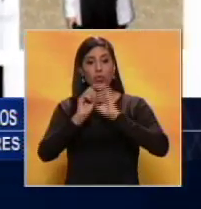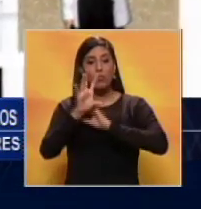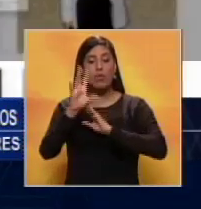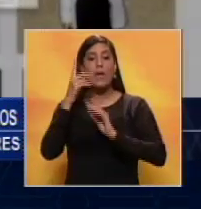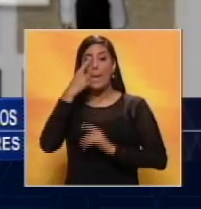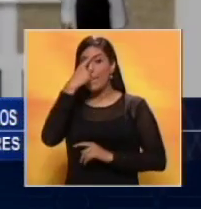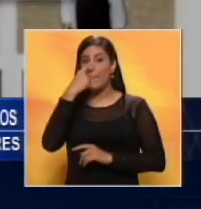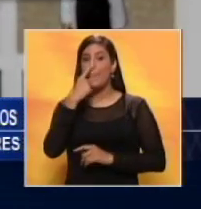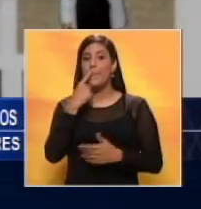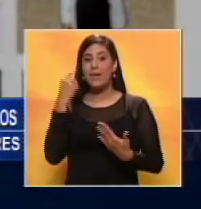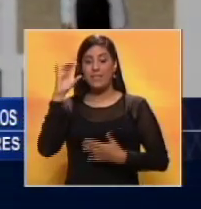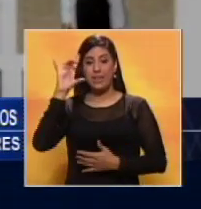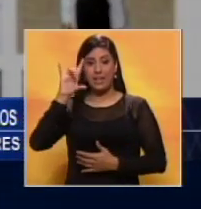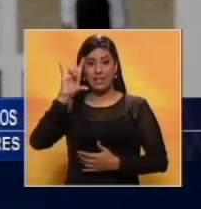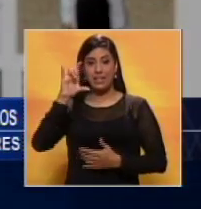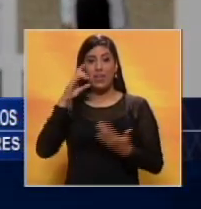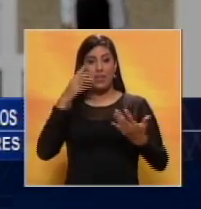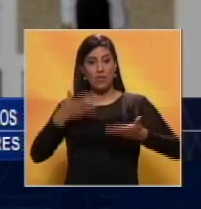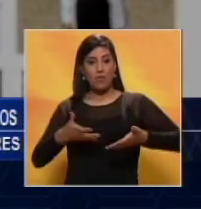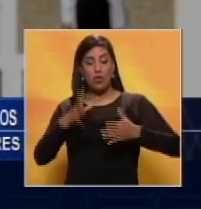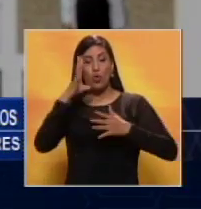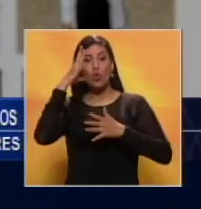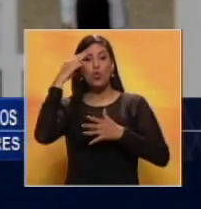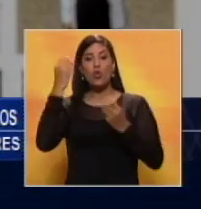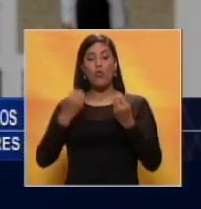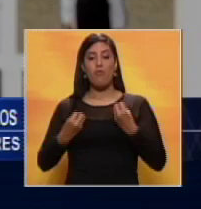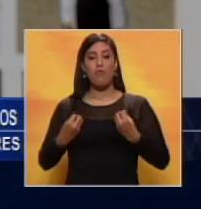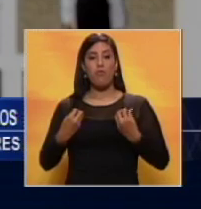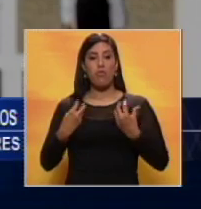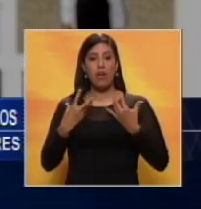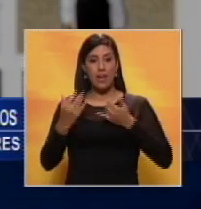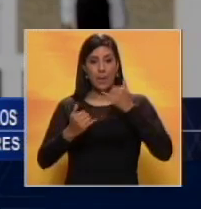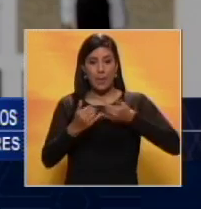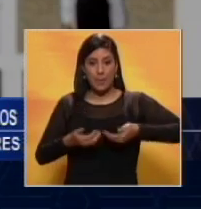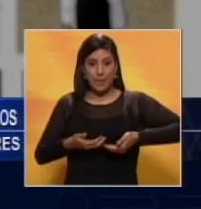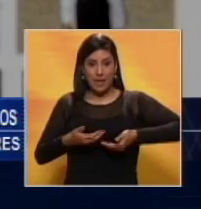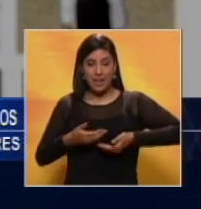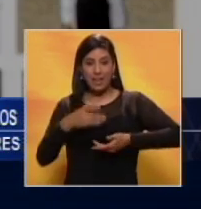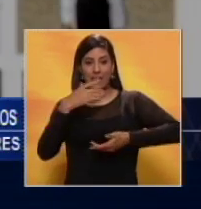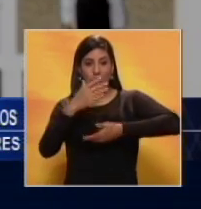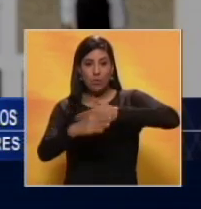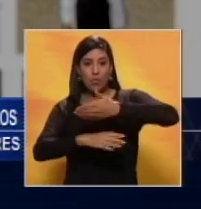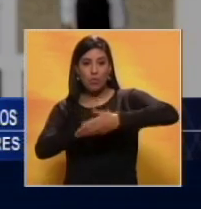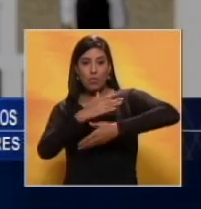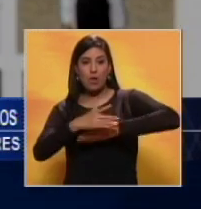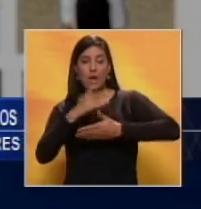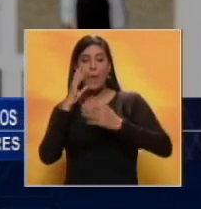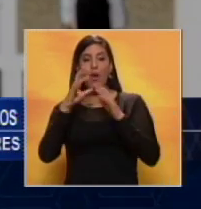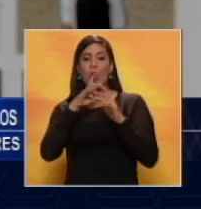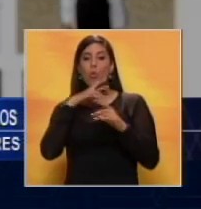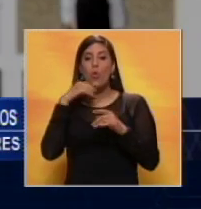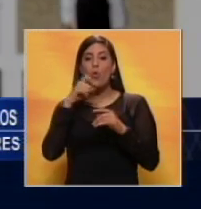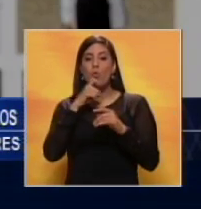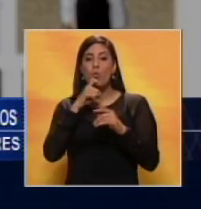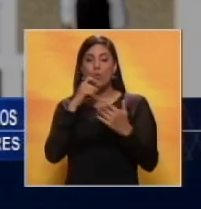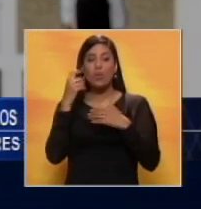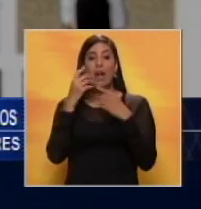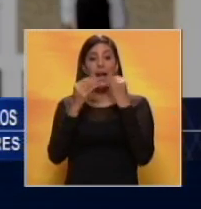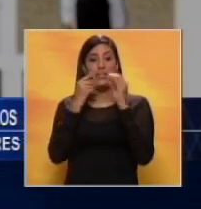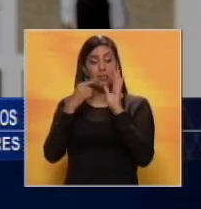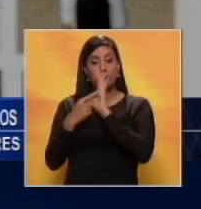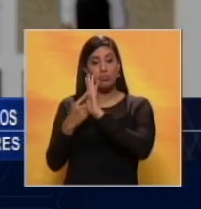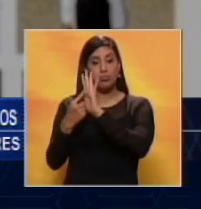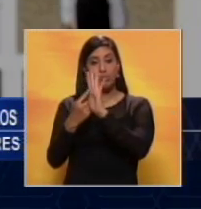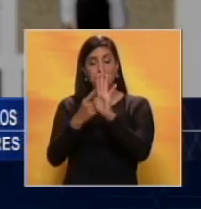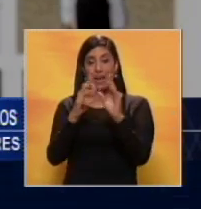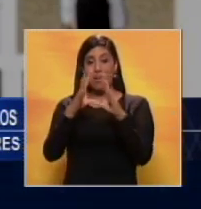su perfil de Instagram. Beyoncé posó como una diosa de las flores, mientras que los pequeños estaban cubiertos por una manta dorada. La publicación se